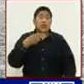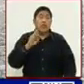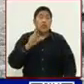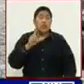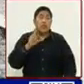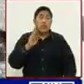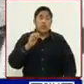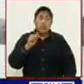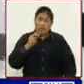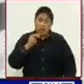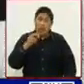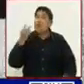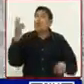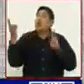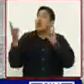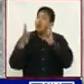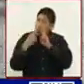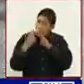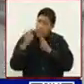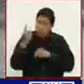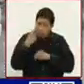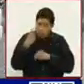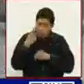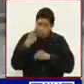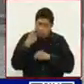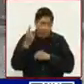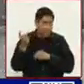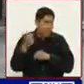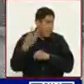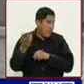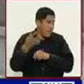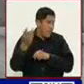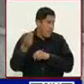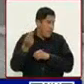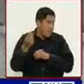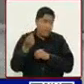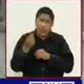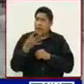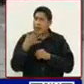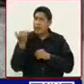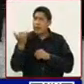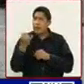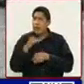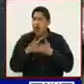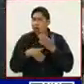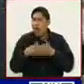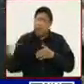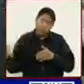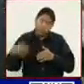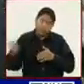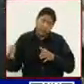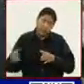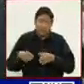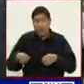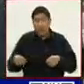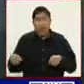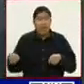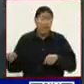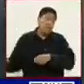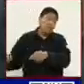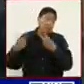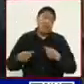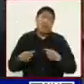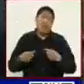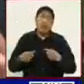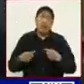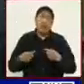Allá también la gente le conoce y nos dijeron que había sacado todas sus cosas y que estaba viniendo.